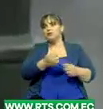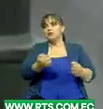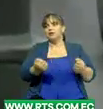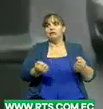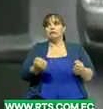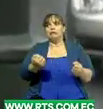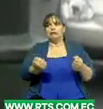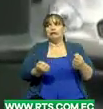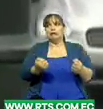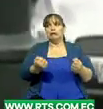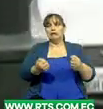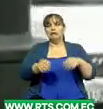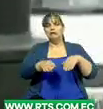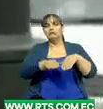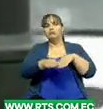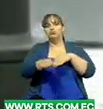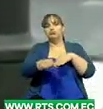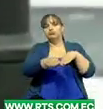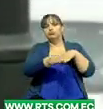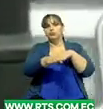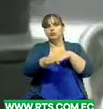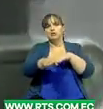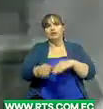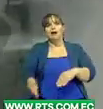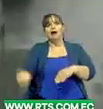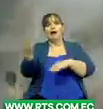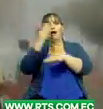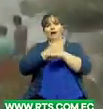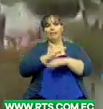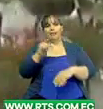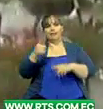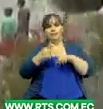el automotor había sido sustraído en enero de este año.